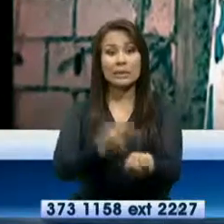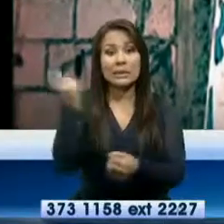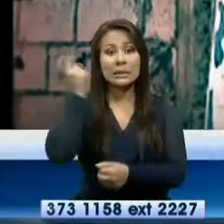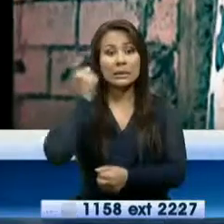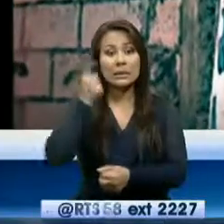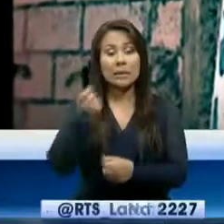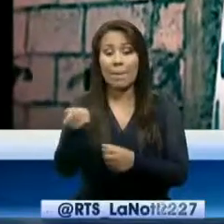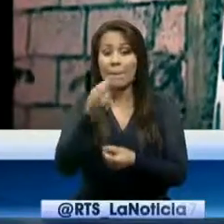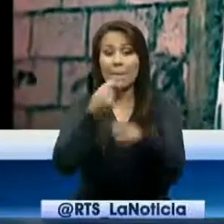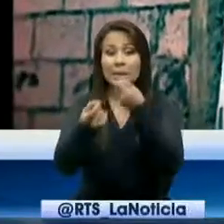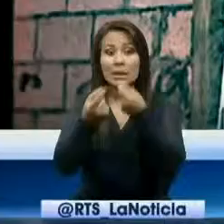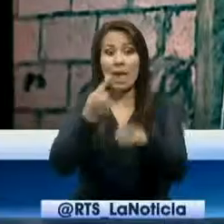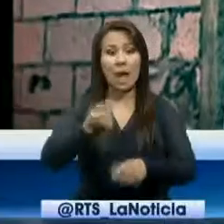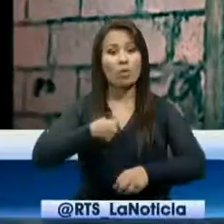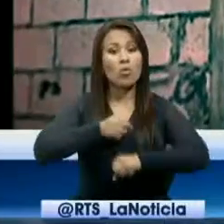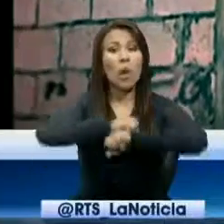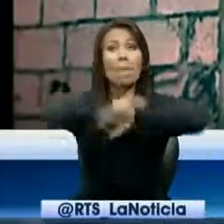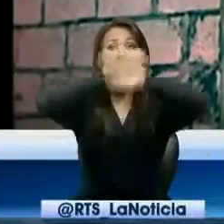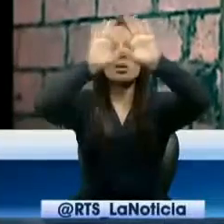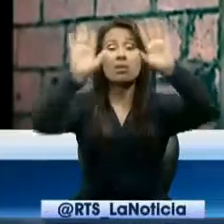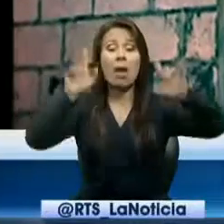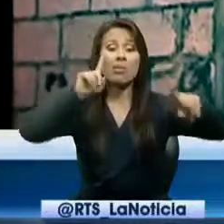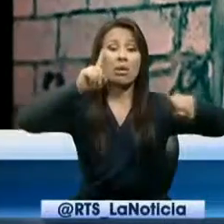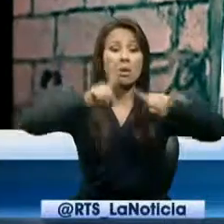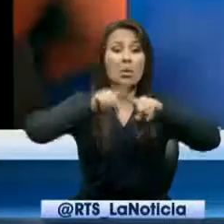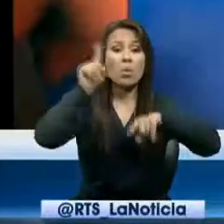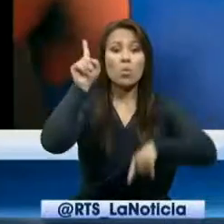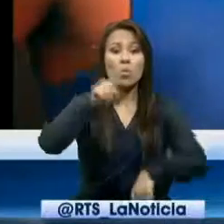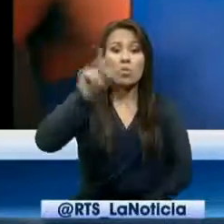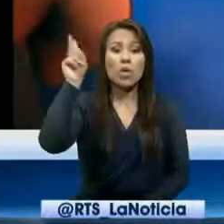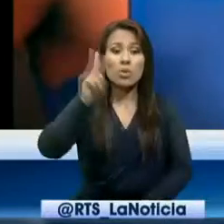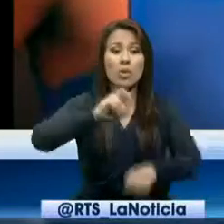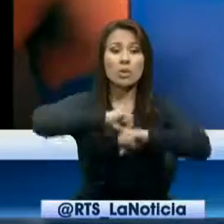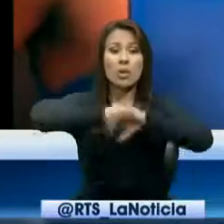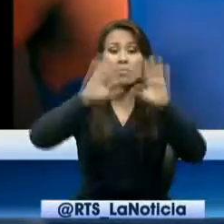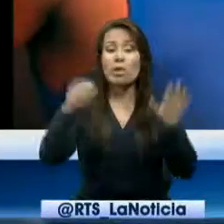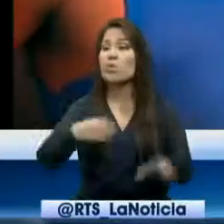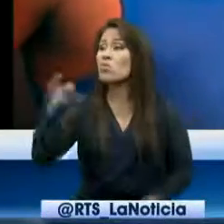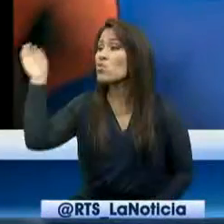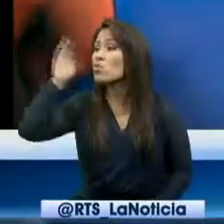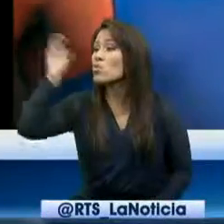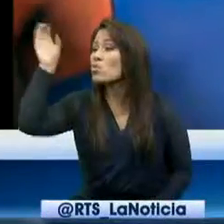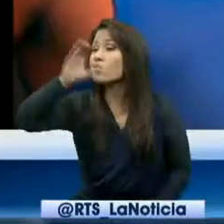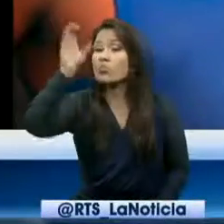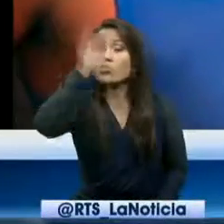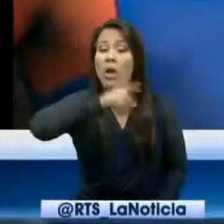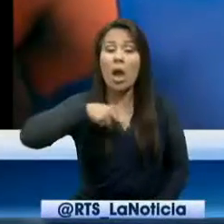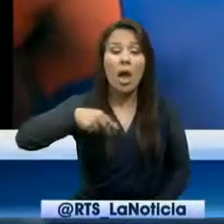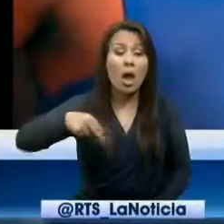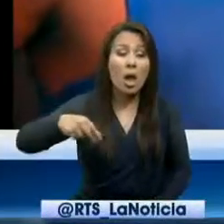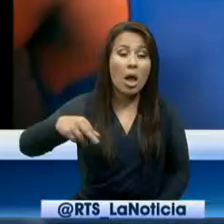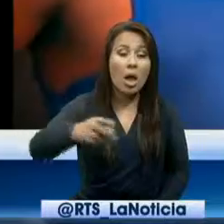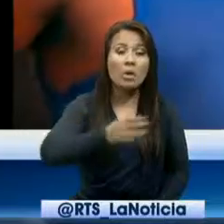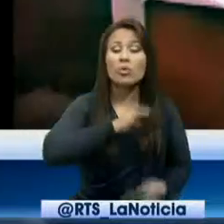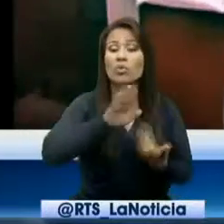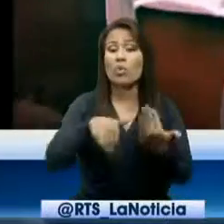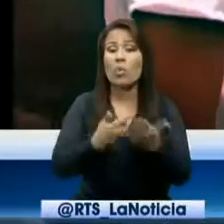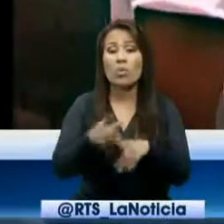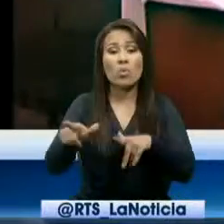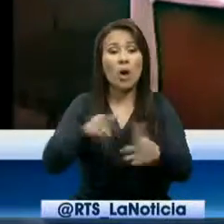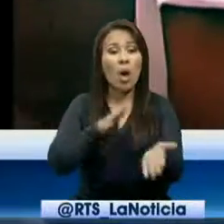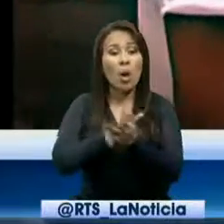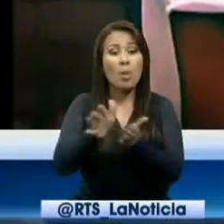busco desde que amanezca hasta la 1, 2 de la mañana. Me he ido a Montebello porque me han dicho que está por allá. Y me he ido por todas partes. Y